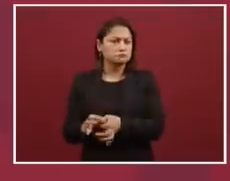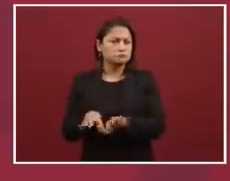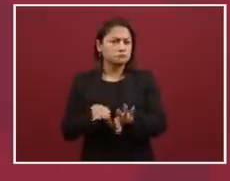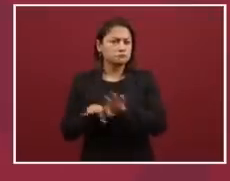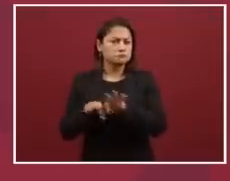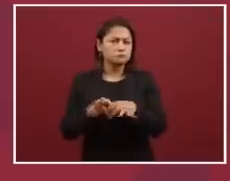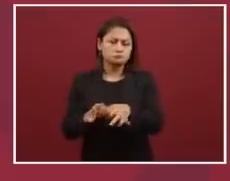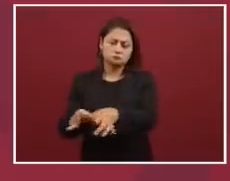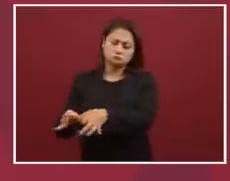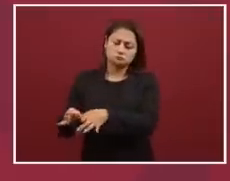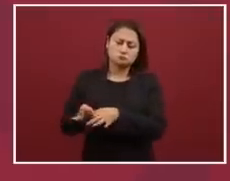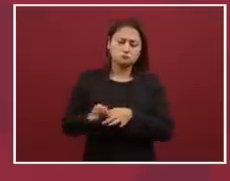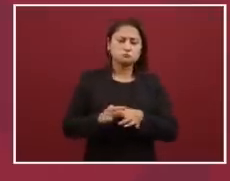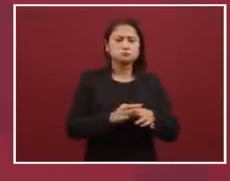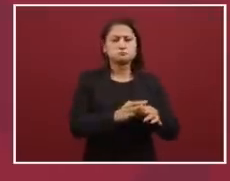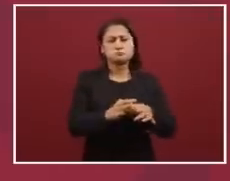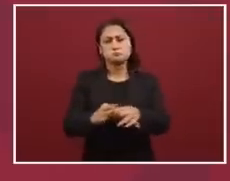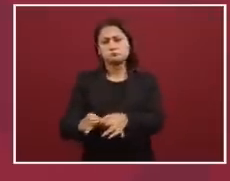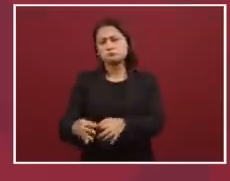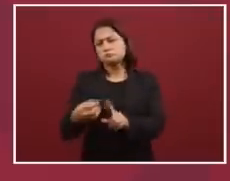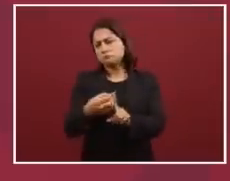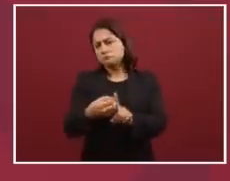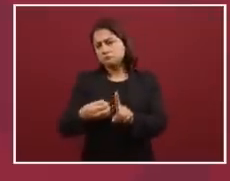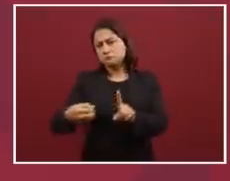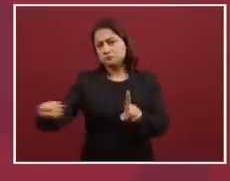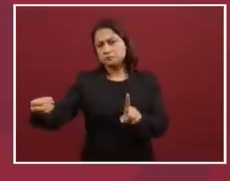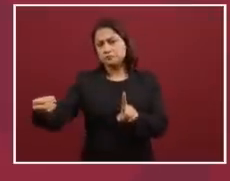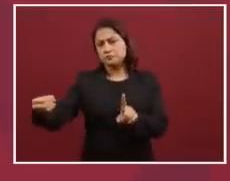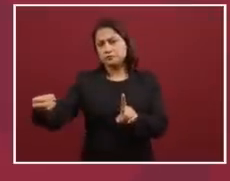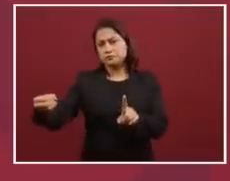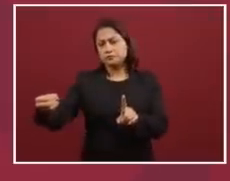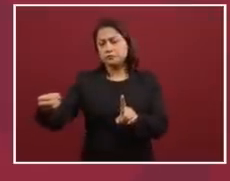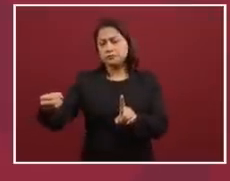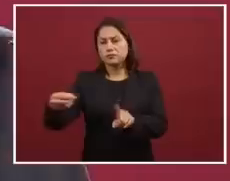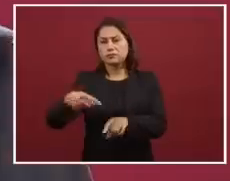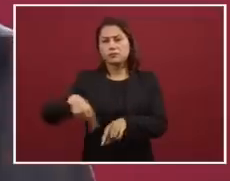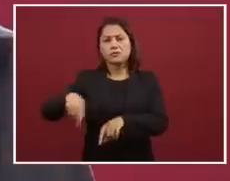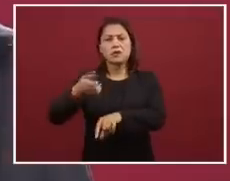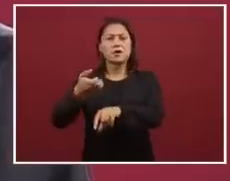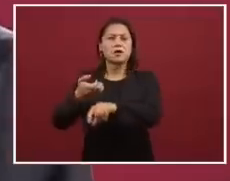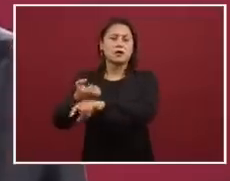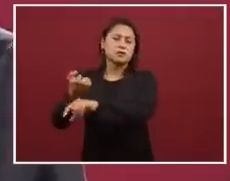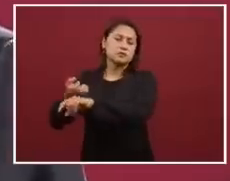de manera coordinada con los gobernadores.